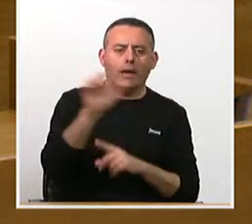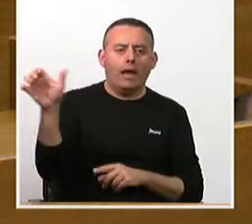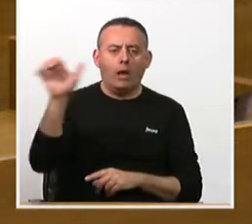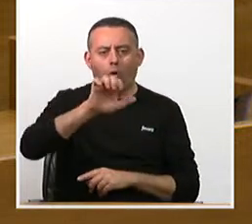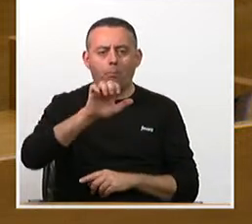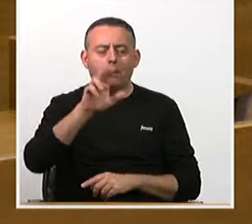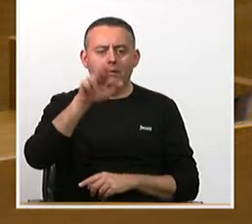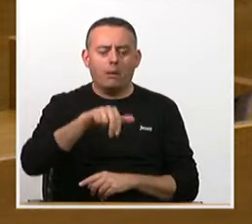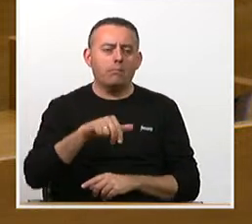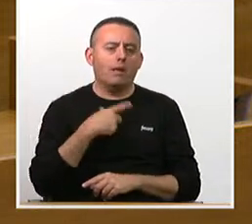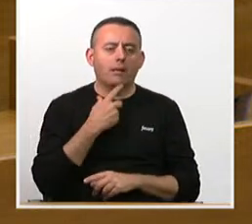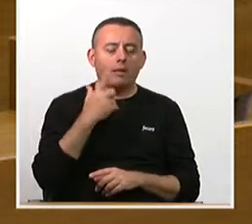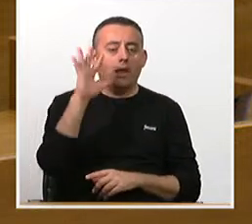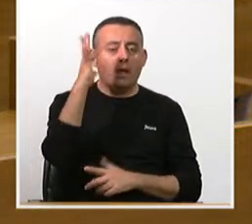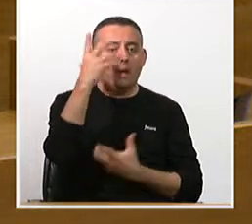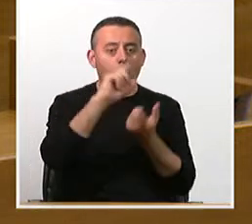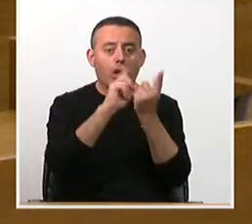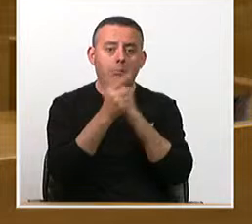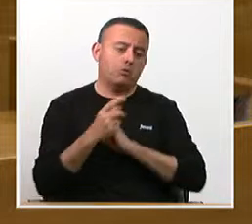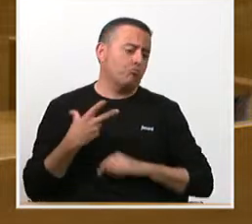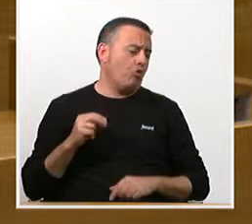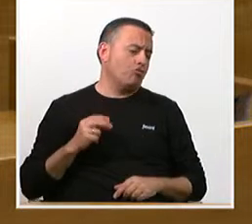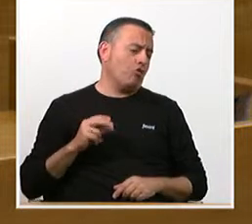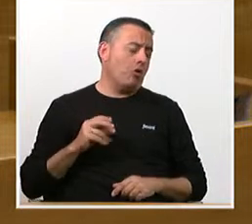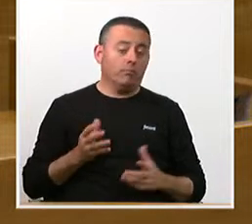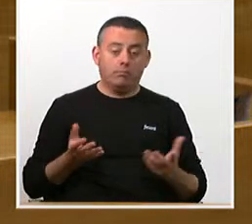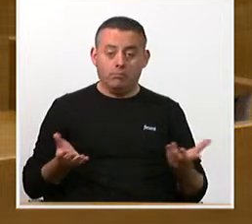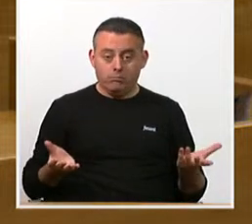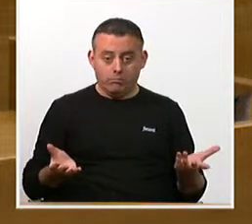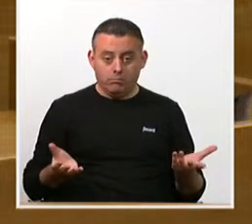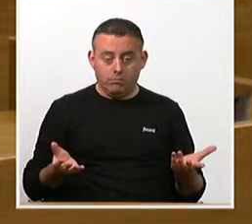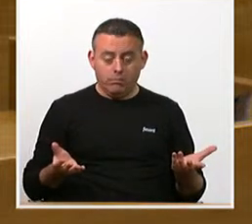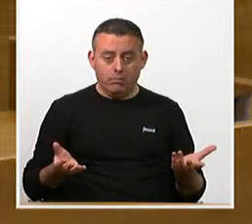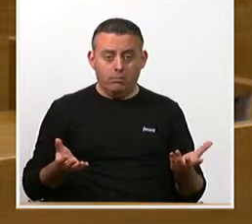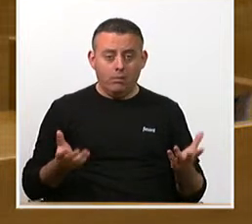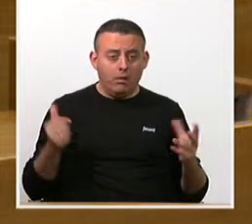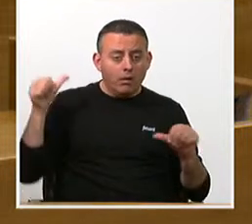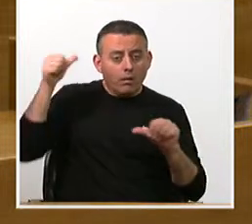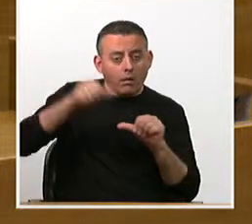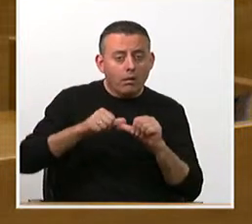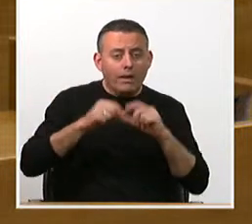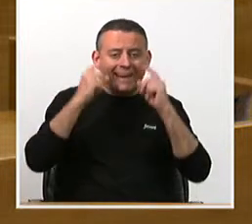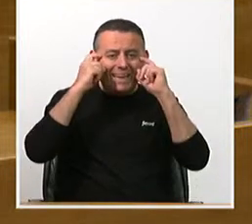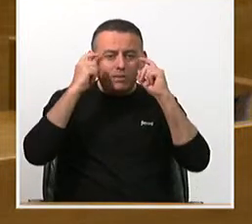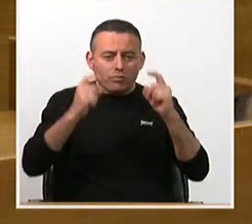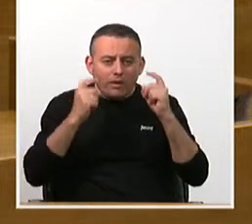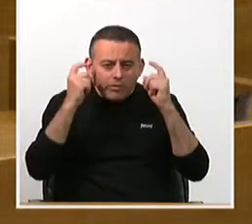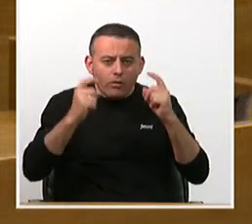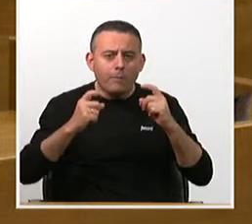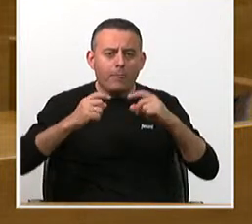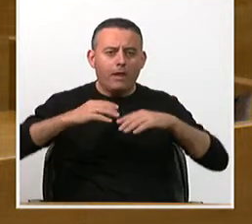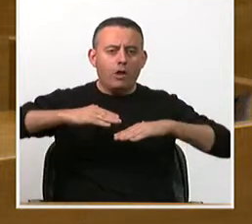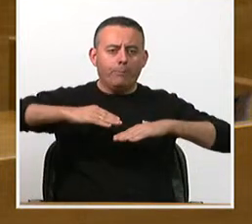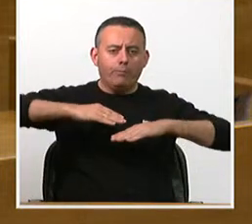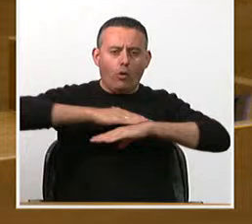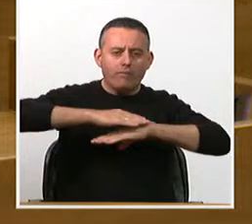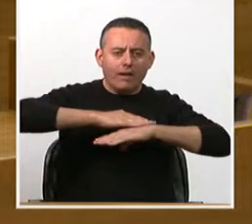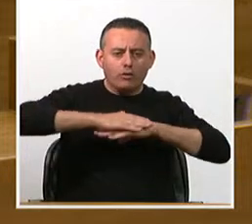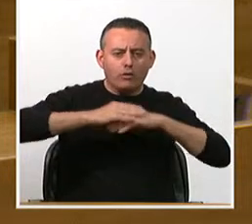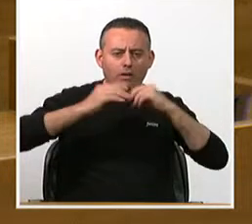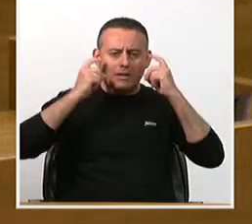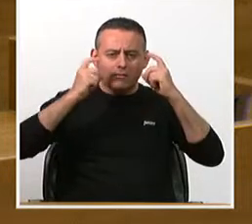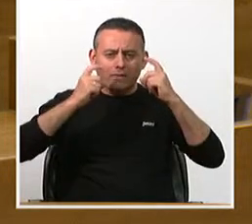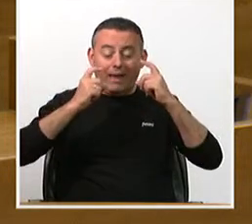negacionistas que están desmontando lo que con tanto esfuerzo logró impulsar el gobierno de chimo puch yer